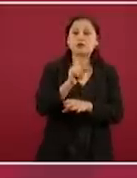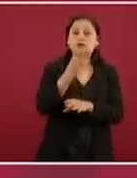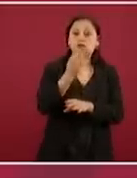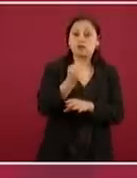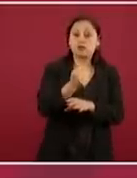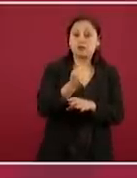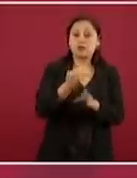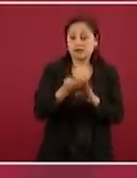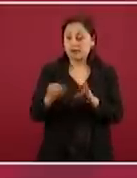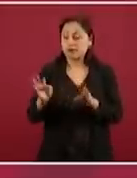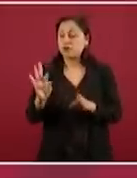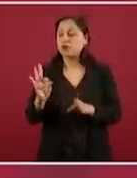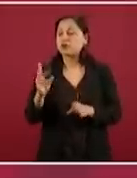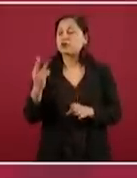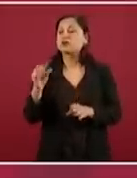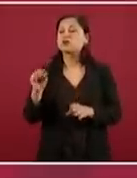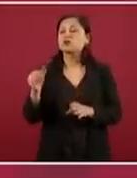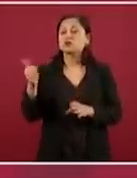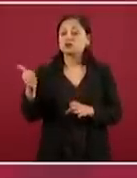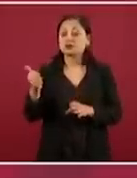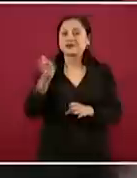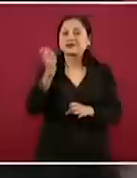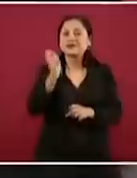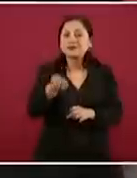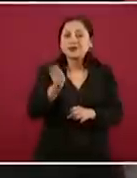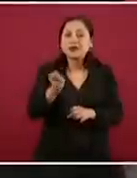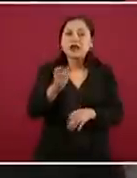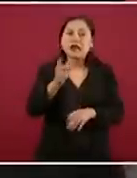43.6 con relación en deuda.